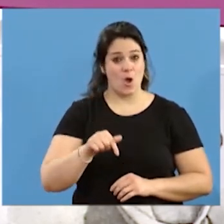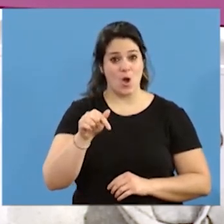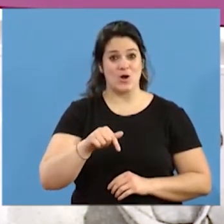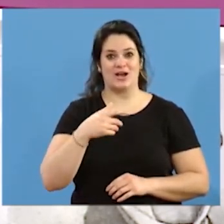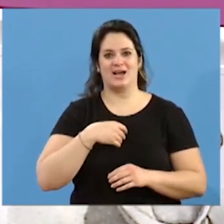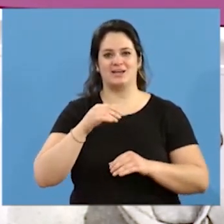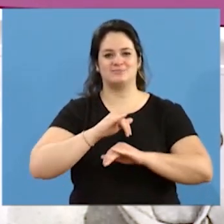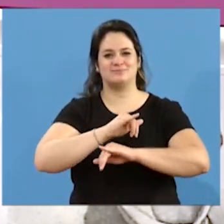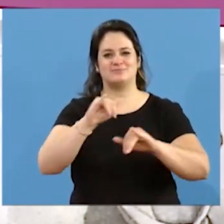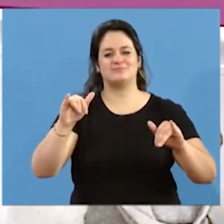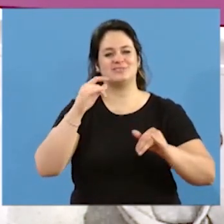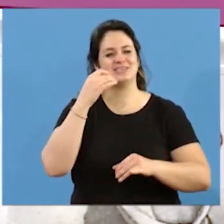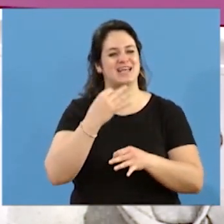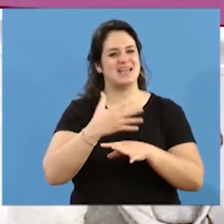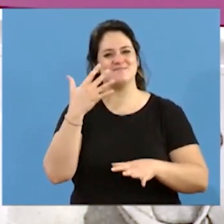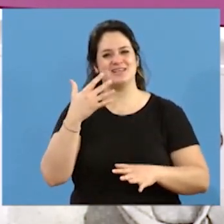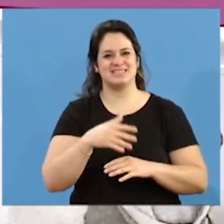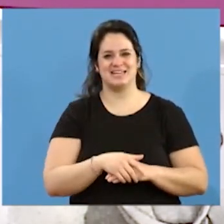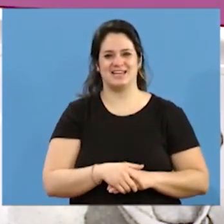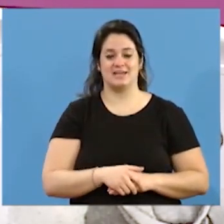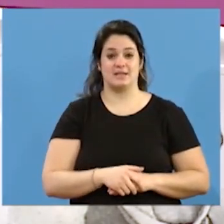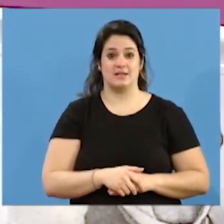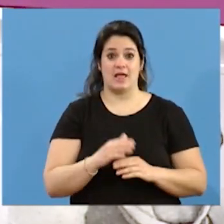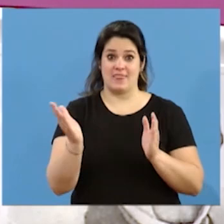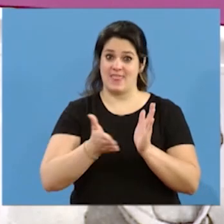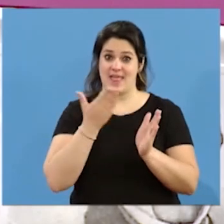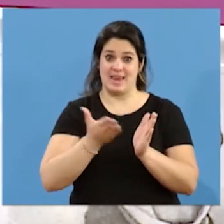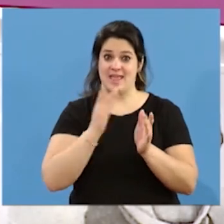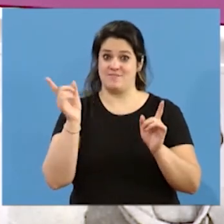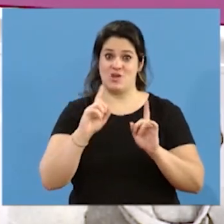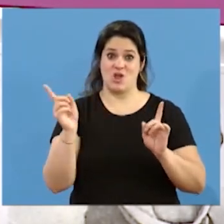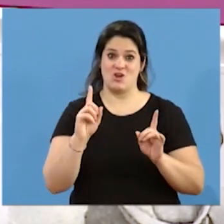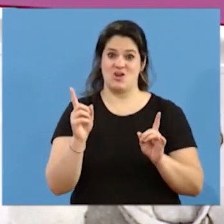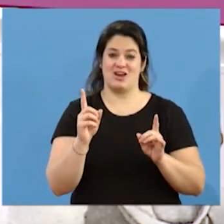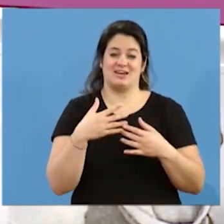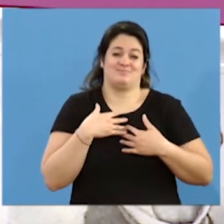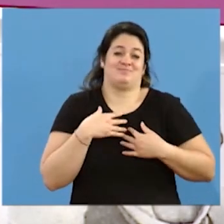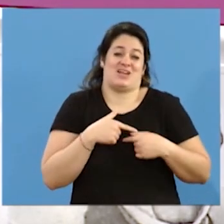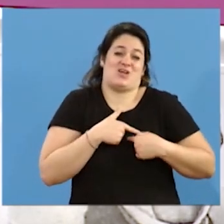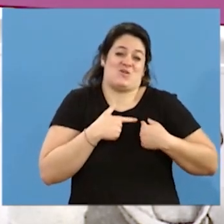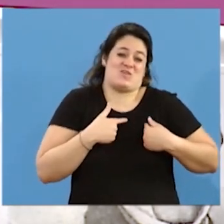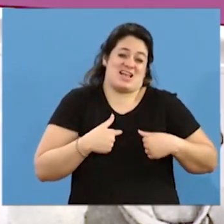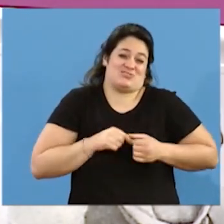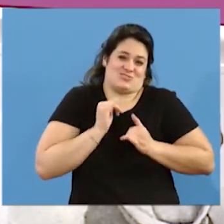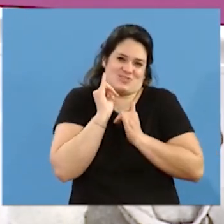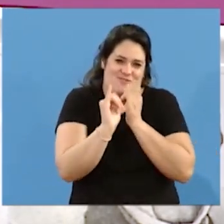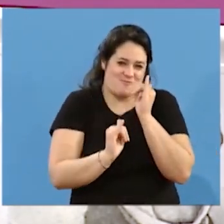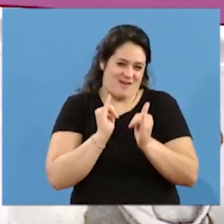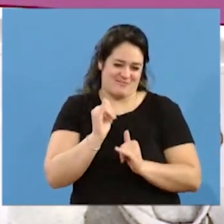un programa especial no va a salir del libro, va a salir de nuestro corazón.